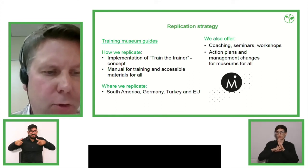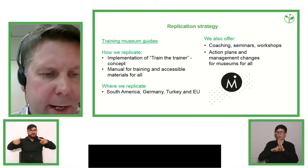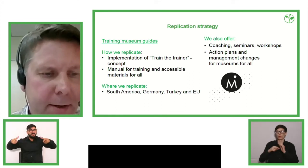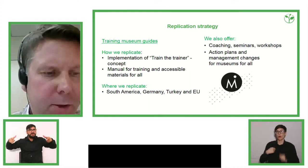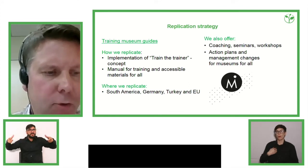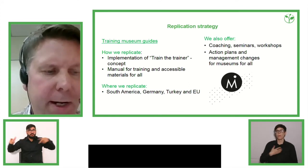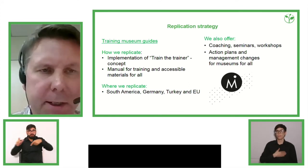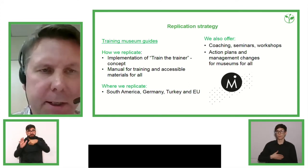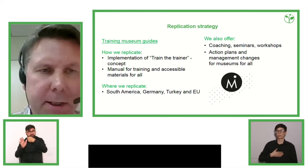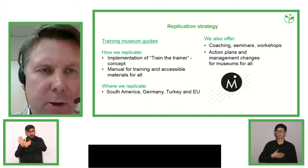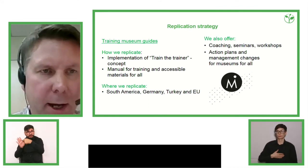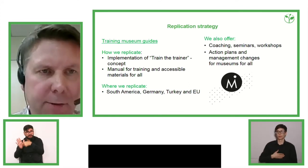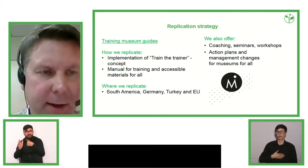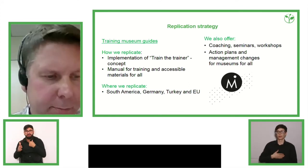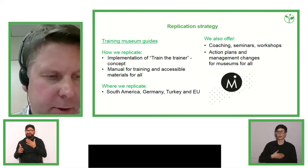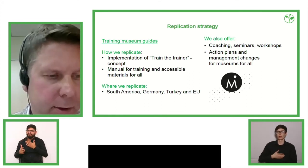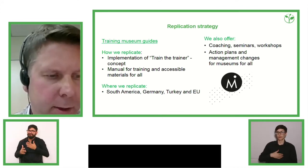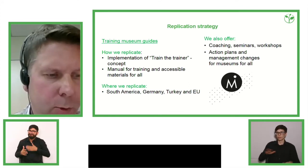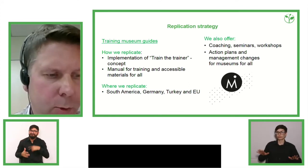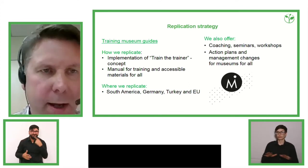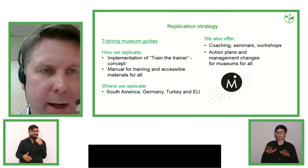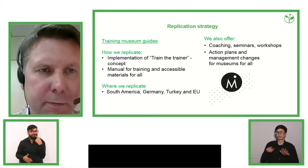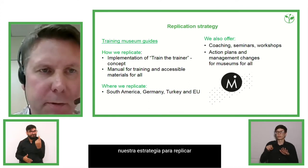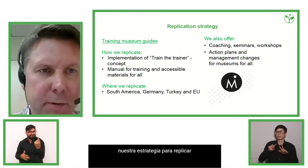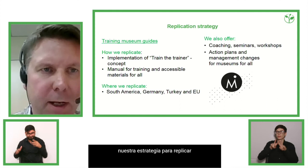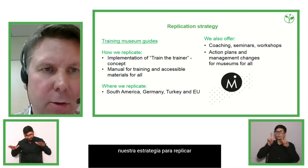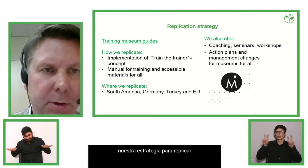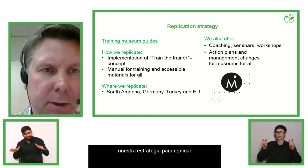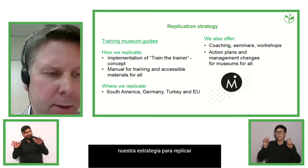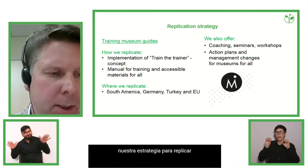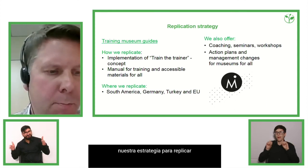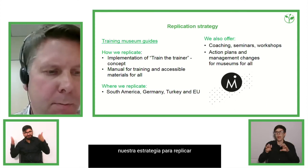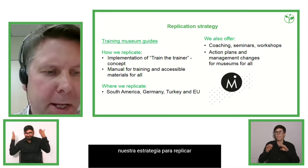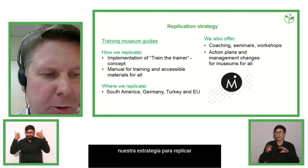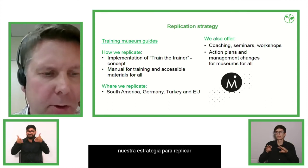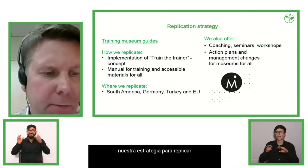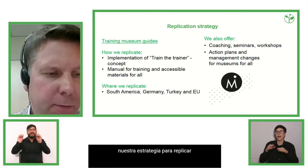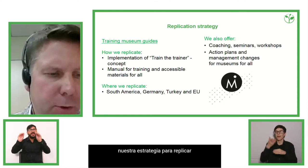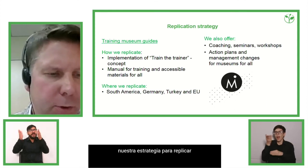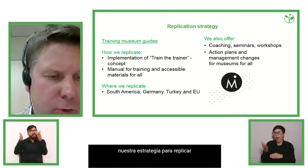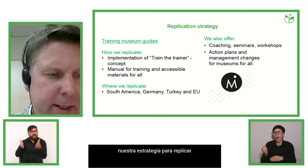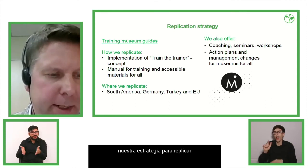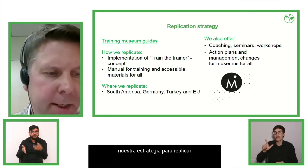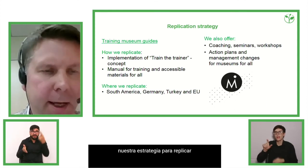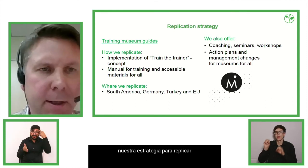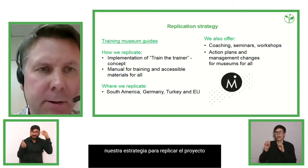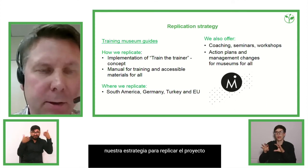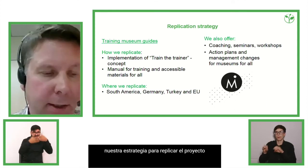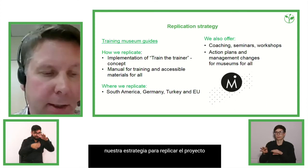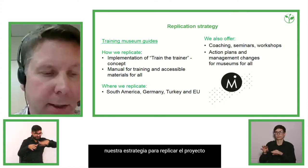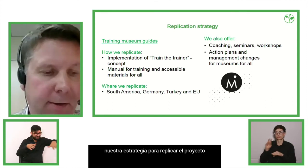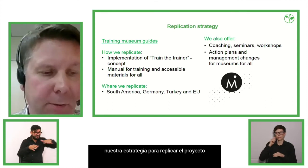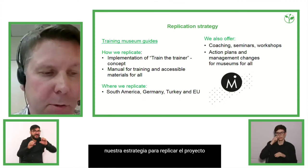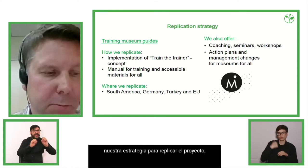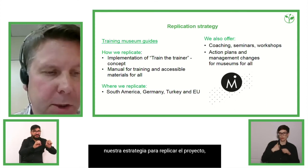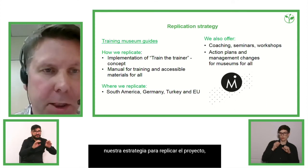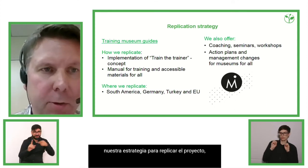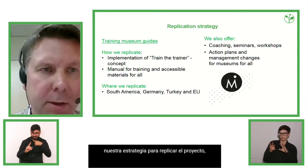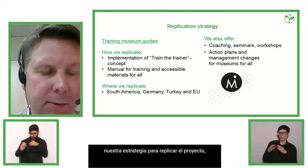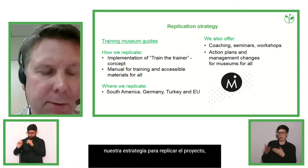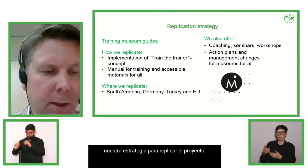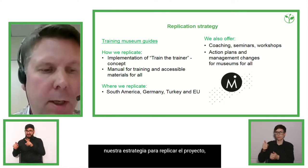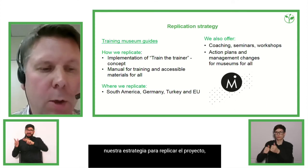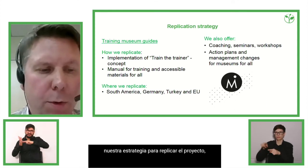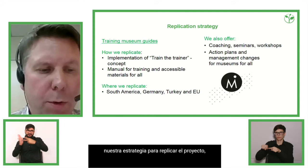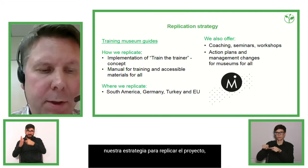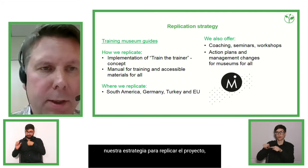replicar el concepto de capacitar al capacitador. Hemos desarrollado un manual para capacitación